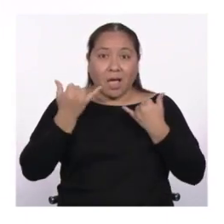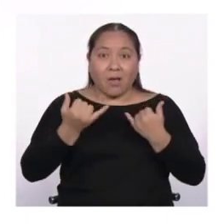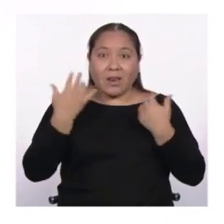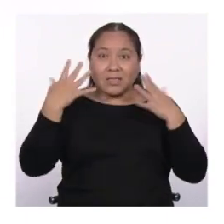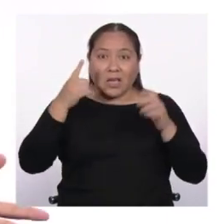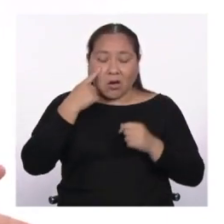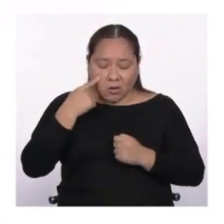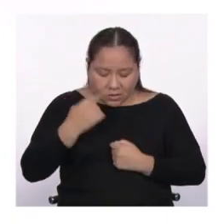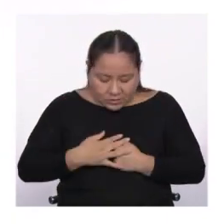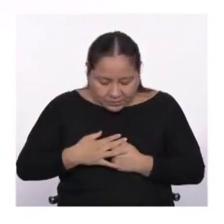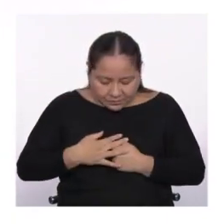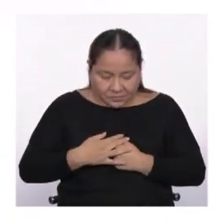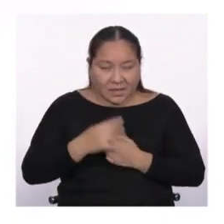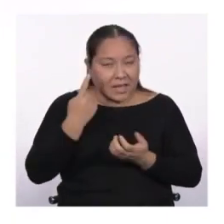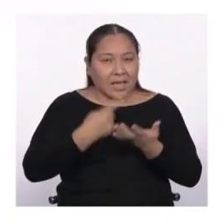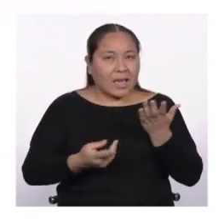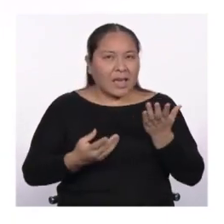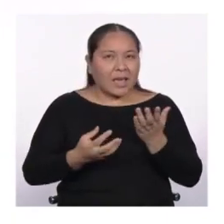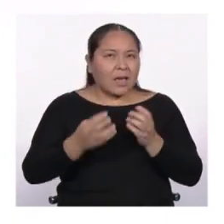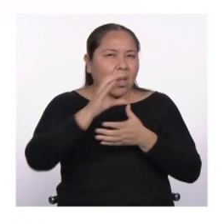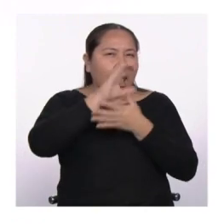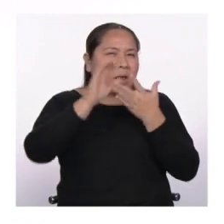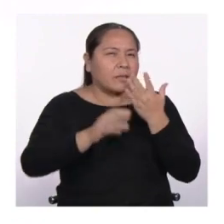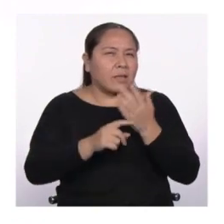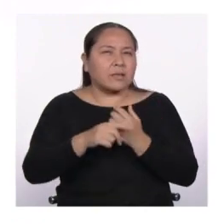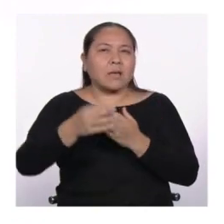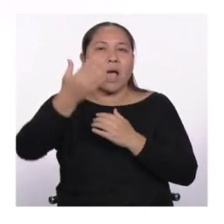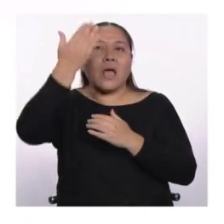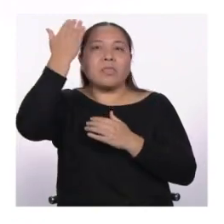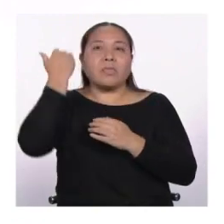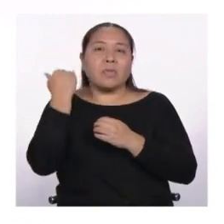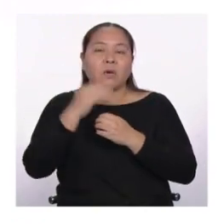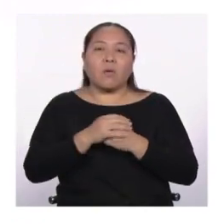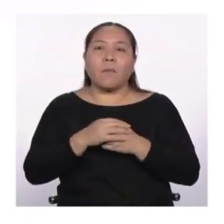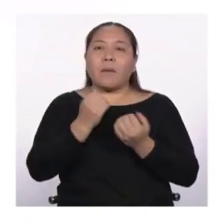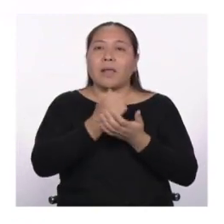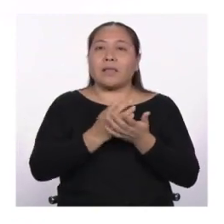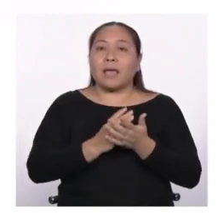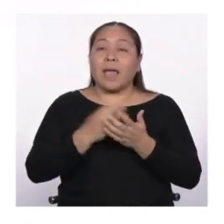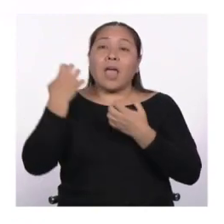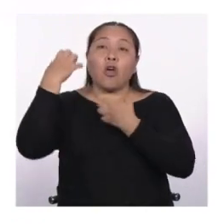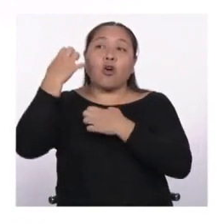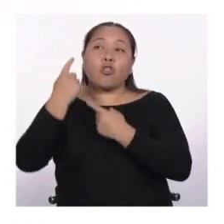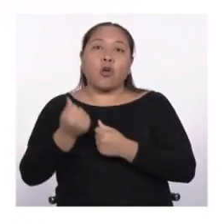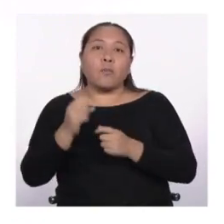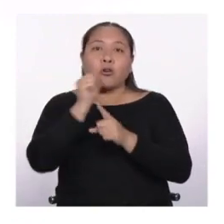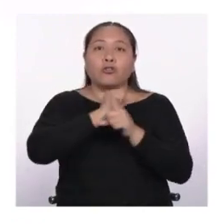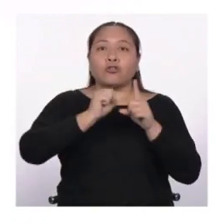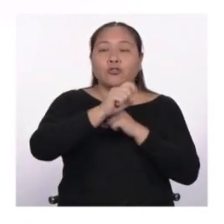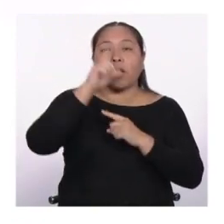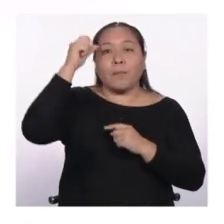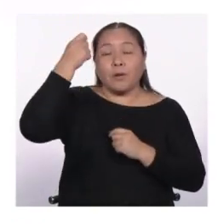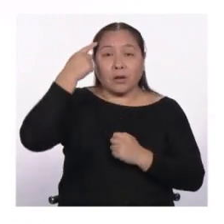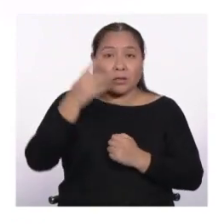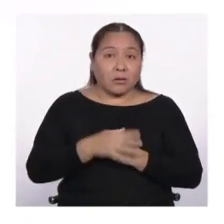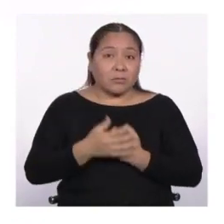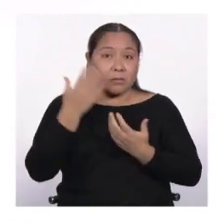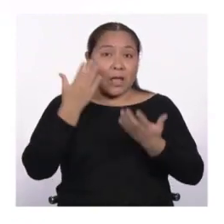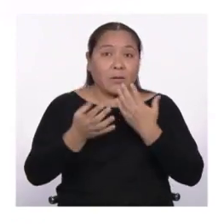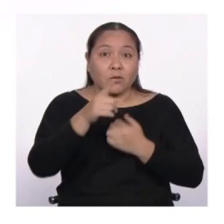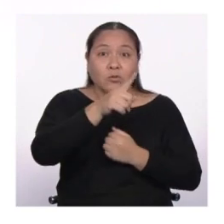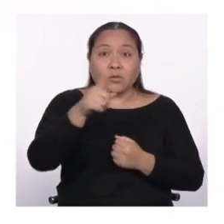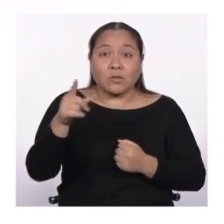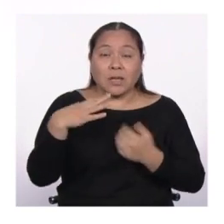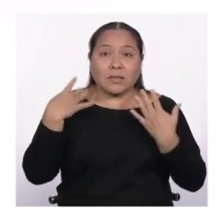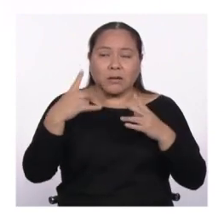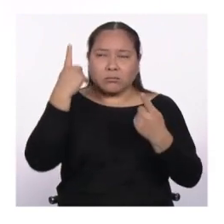sabemos qué caracterizó al antiguo régimen, tanto en lo económico como en lo social y político. Y seguramente ustedes